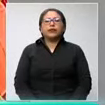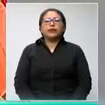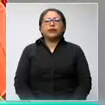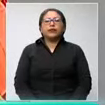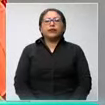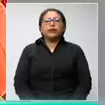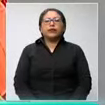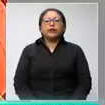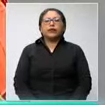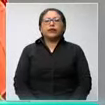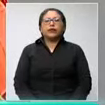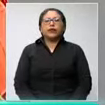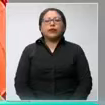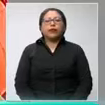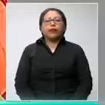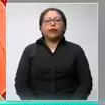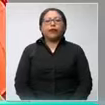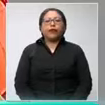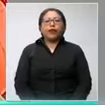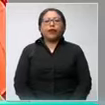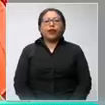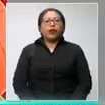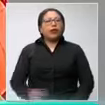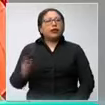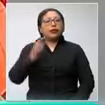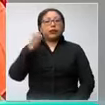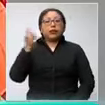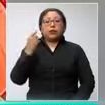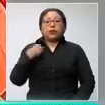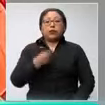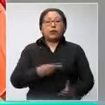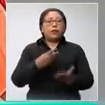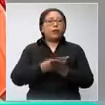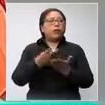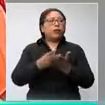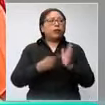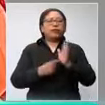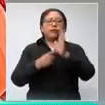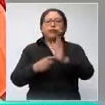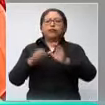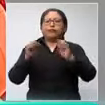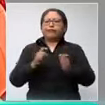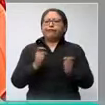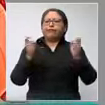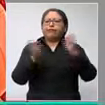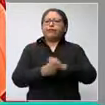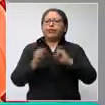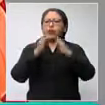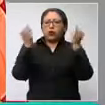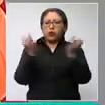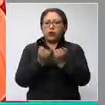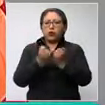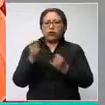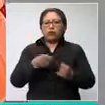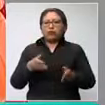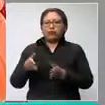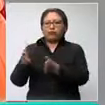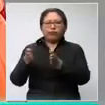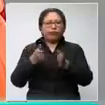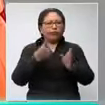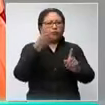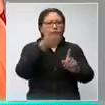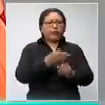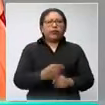Nosotros hemos planteado siempre que todo proceso de cambio o reforma constitucional debe seguir las vías señaladas,